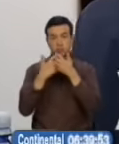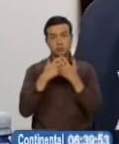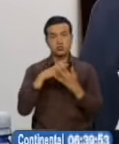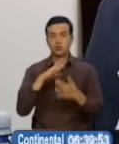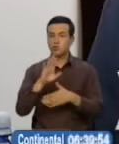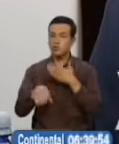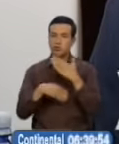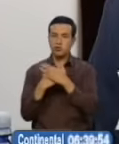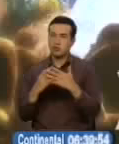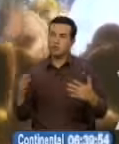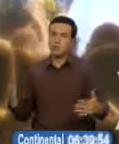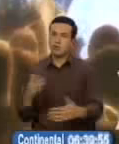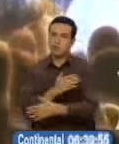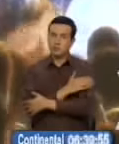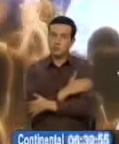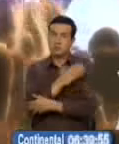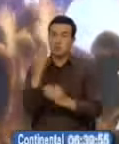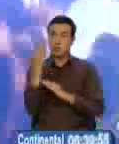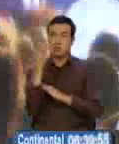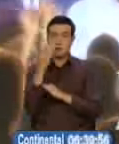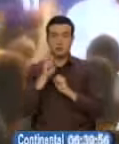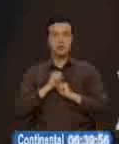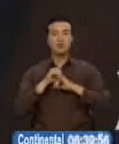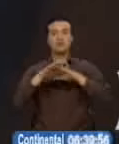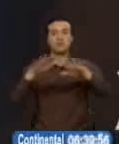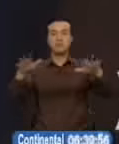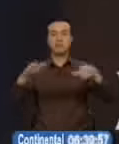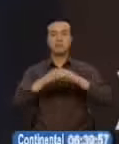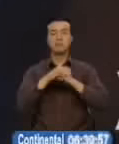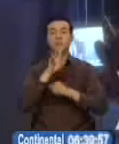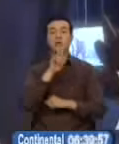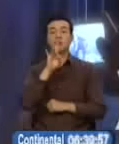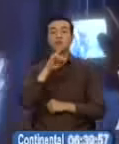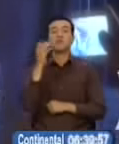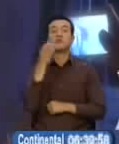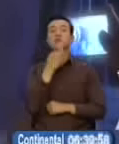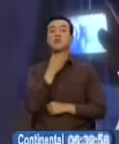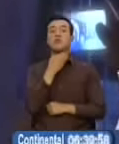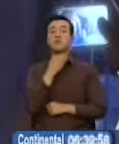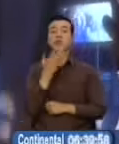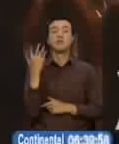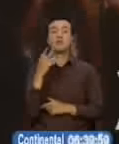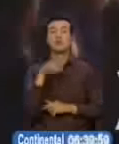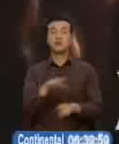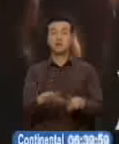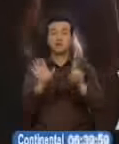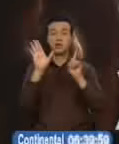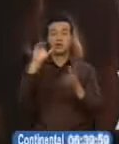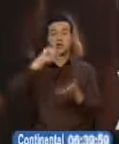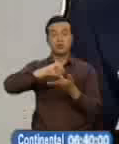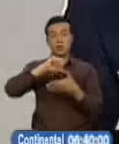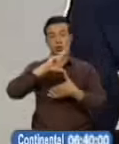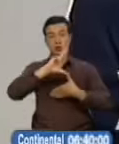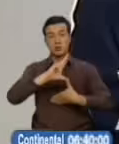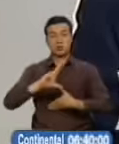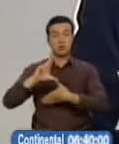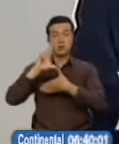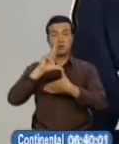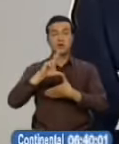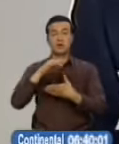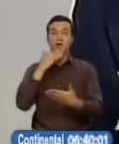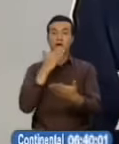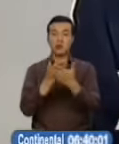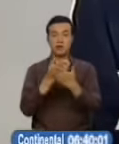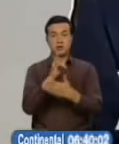abrazarlos con una transmisión de televisión. Se llevará a cabo el 28 de agosto de manera simultánea en 6 ciudades de América Latina. Gracias